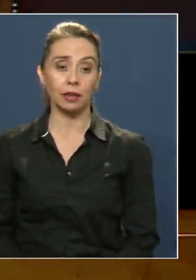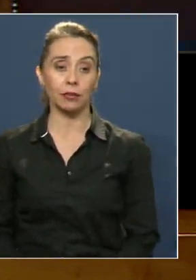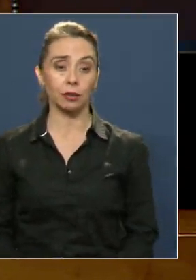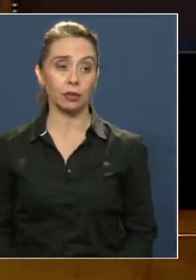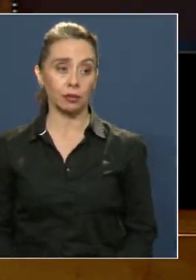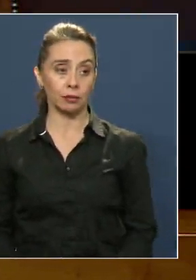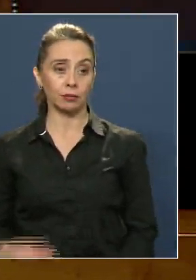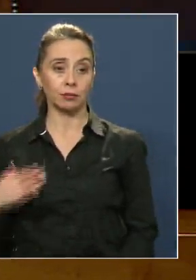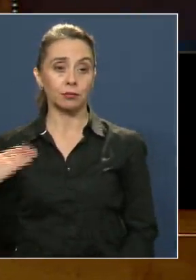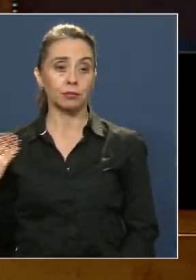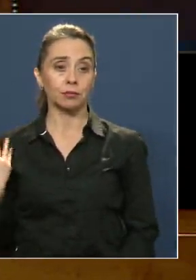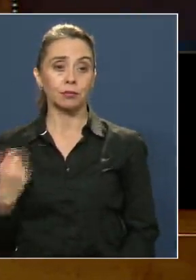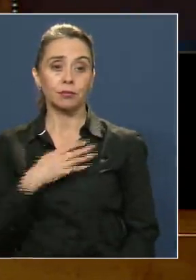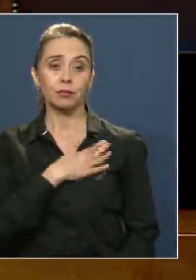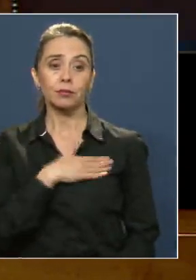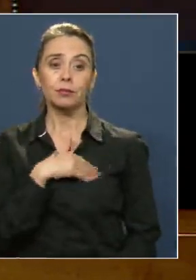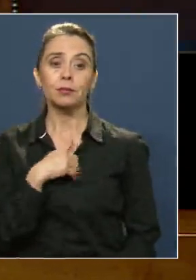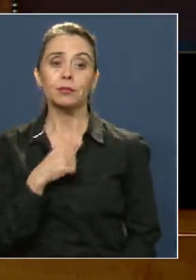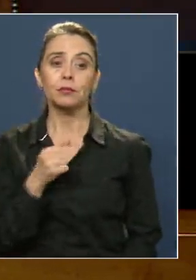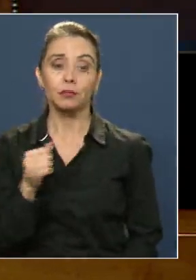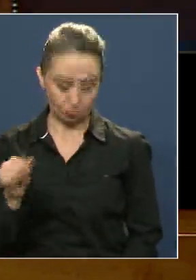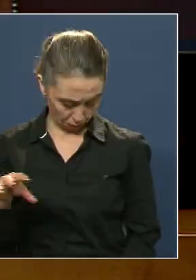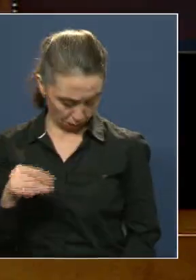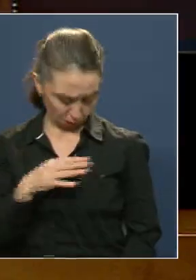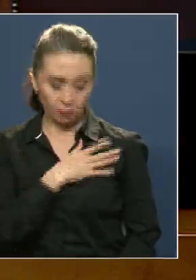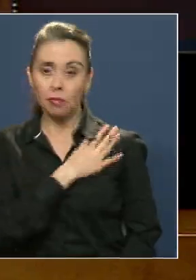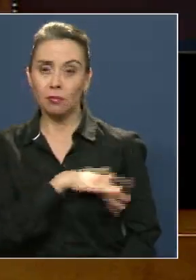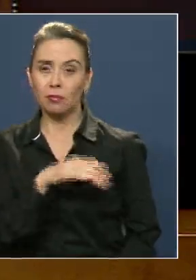Pedro Velázquez. Sobre el punto, diputado Velázquez.